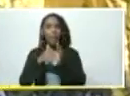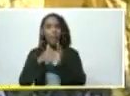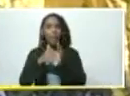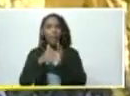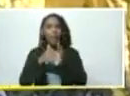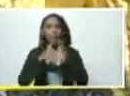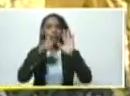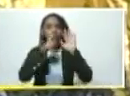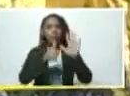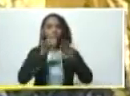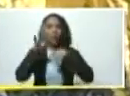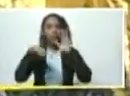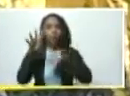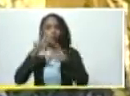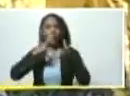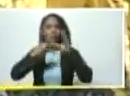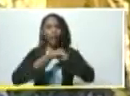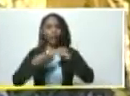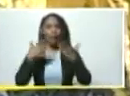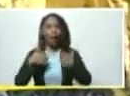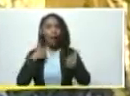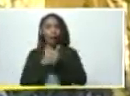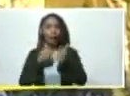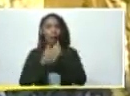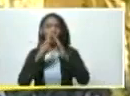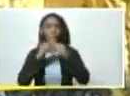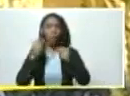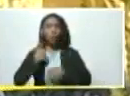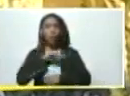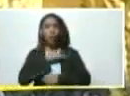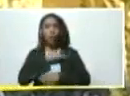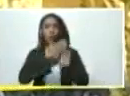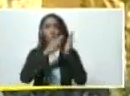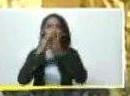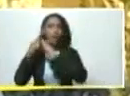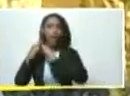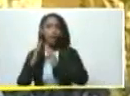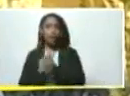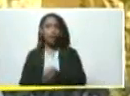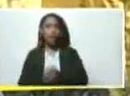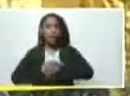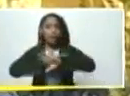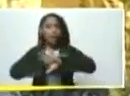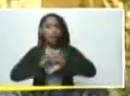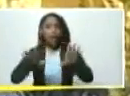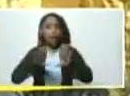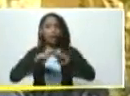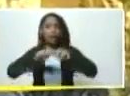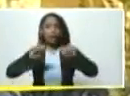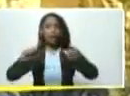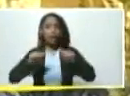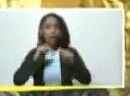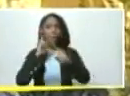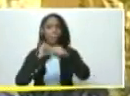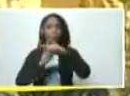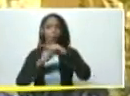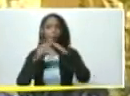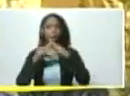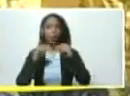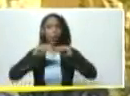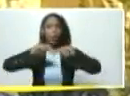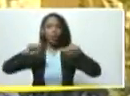36.614 CLAP que asisten a todas las comunidades ya georreferenciadas, identificadas en todo el